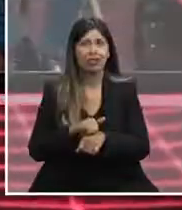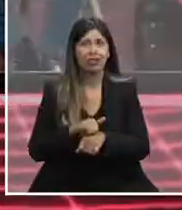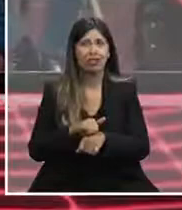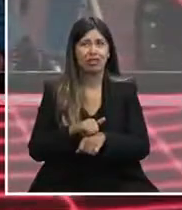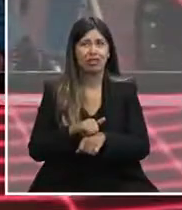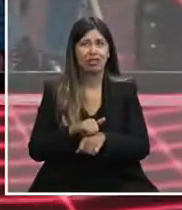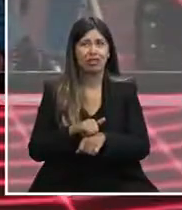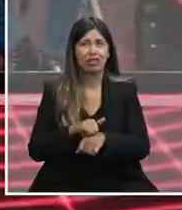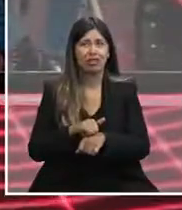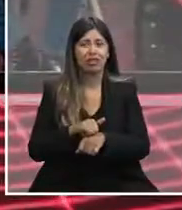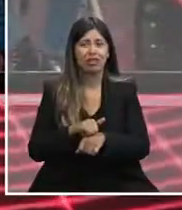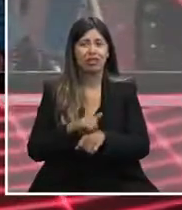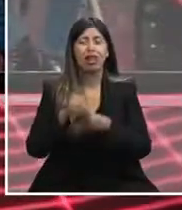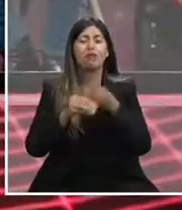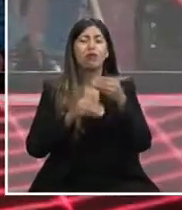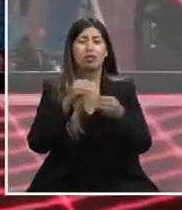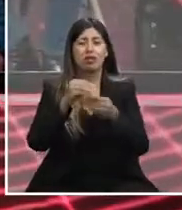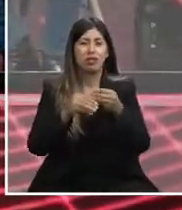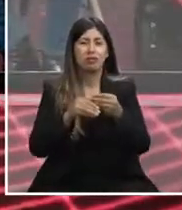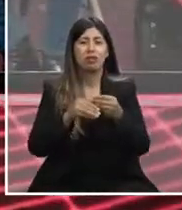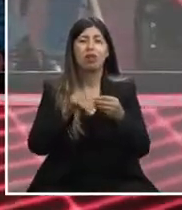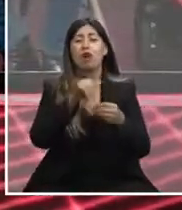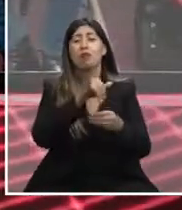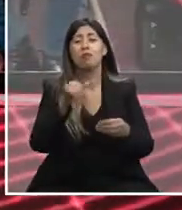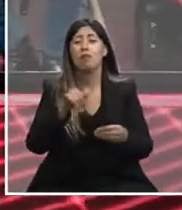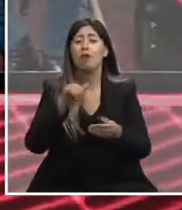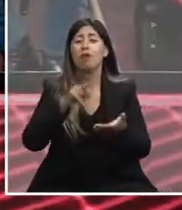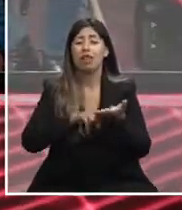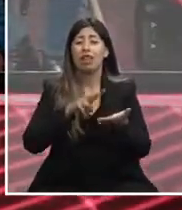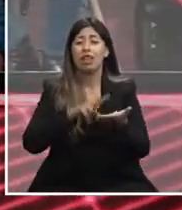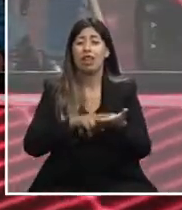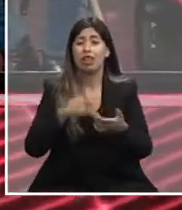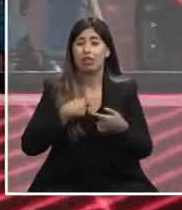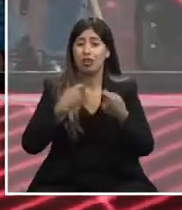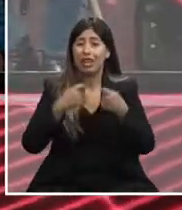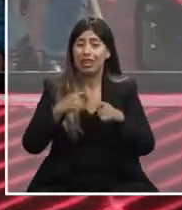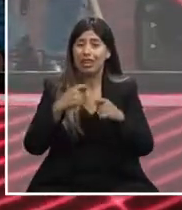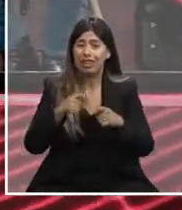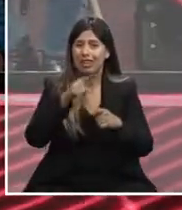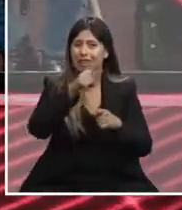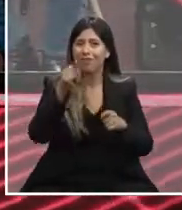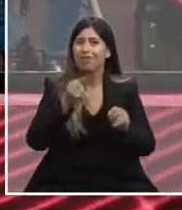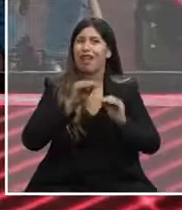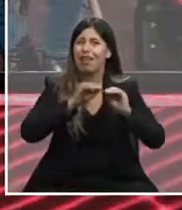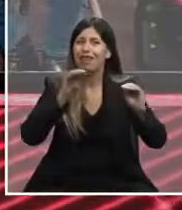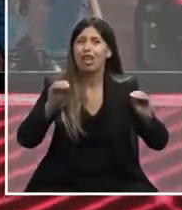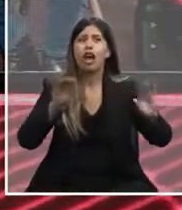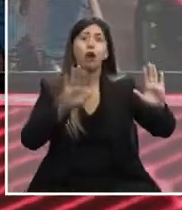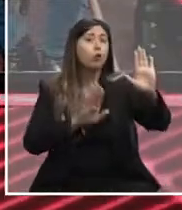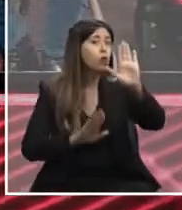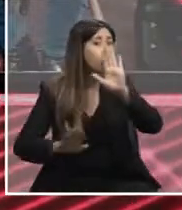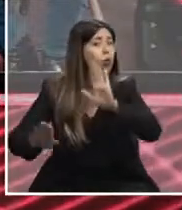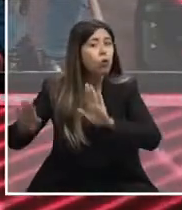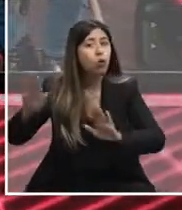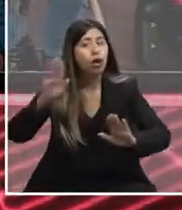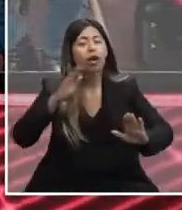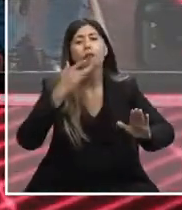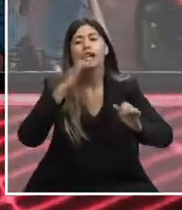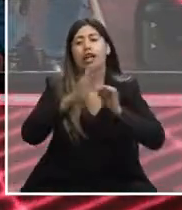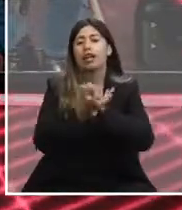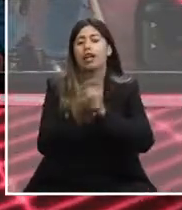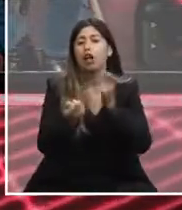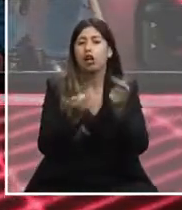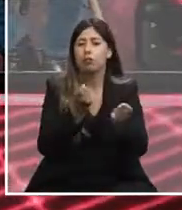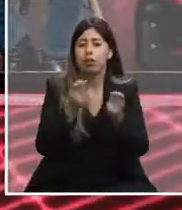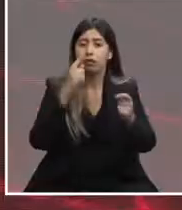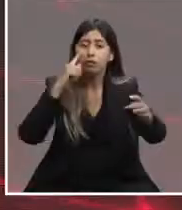procedimientos que siguen los discursos posverdaderos, ¿no? Lo que intento es crear una alerta, crear una alarma, porque estamos en economías de la atención, necesito tu atención